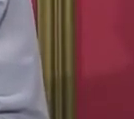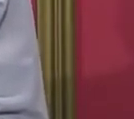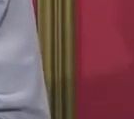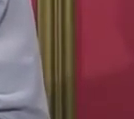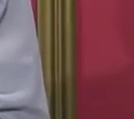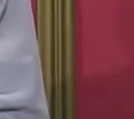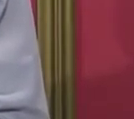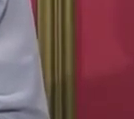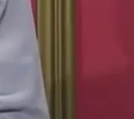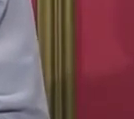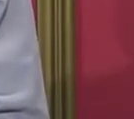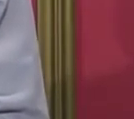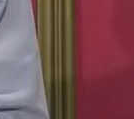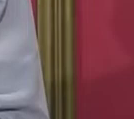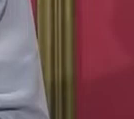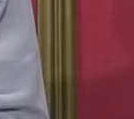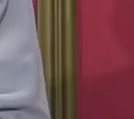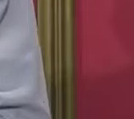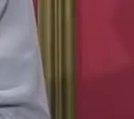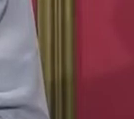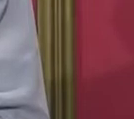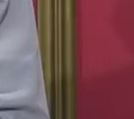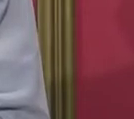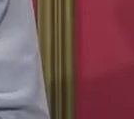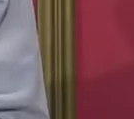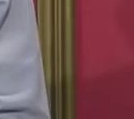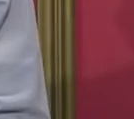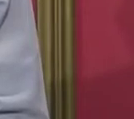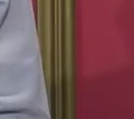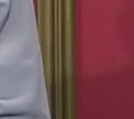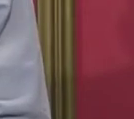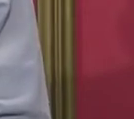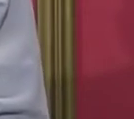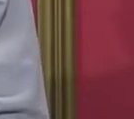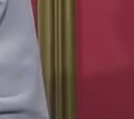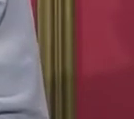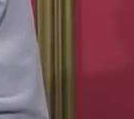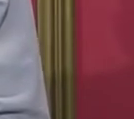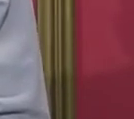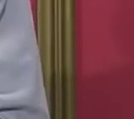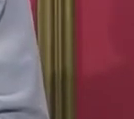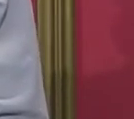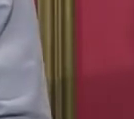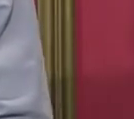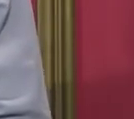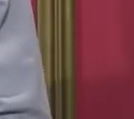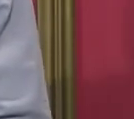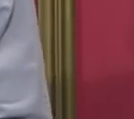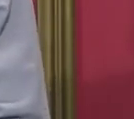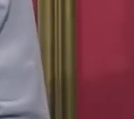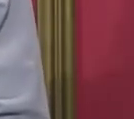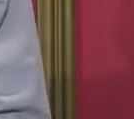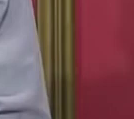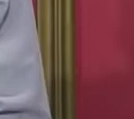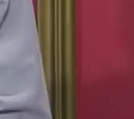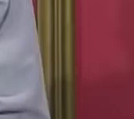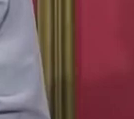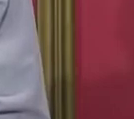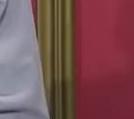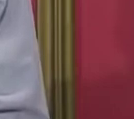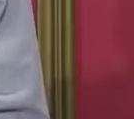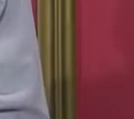Contreras aquí en unos matutinos y me dio por llamar al pastor ahí de rodilla. Pastor, pido la oración por el